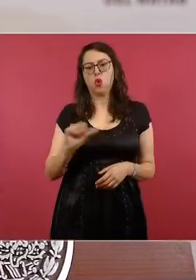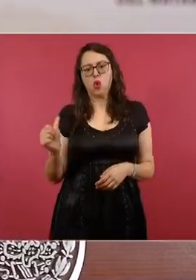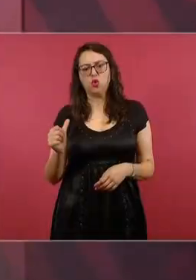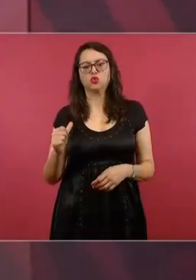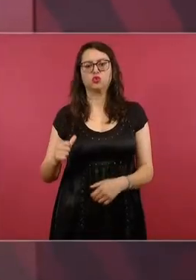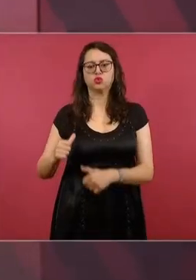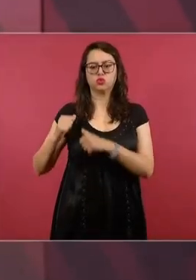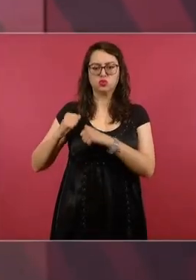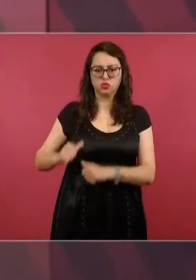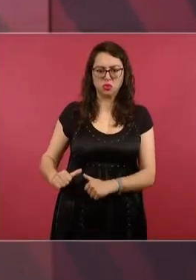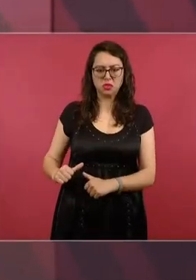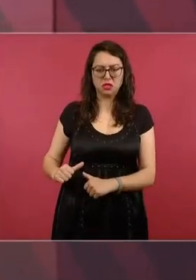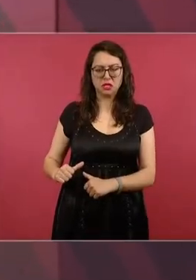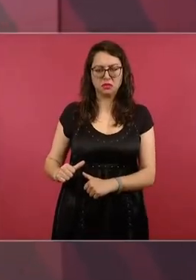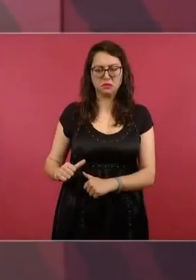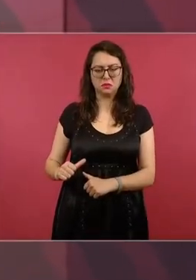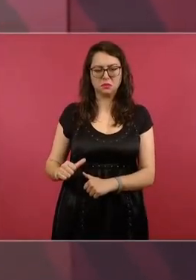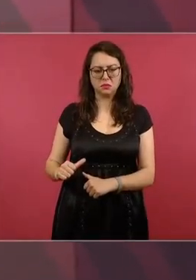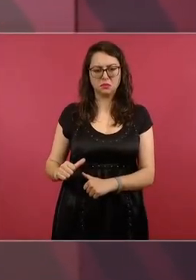en el Estado de México,